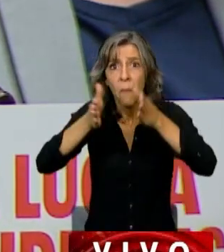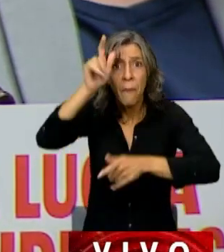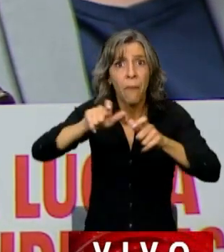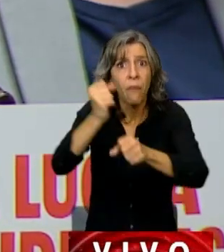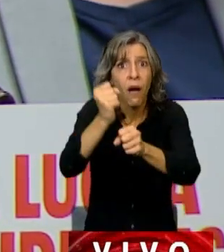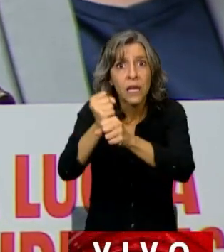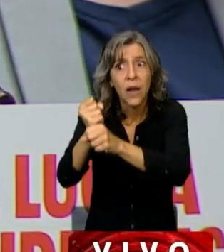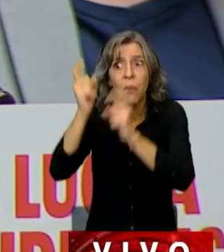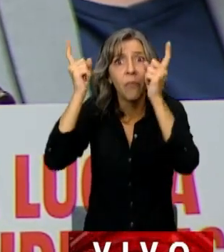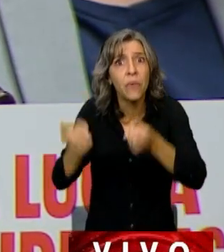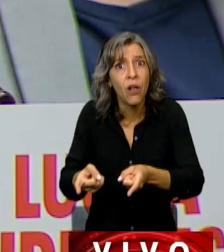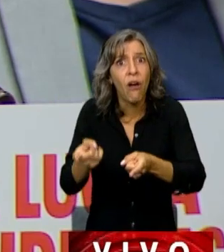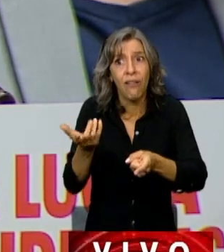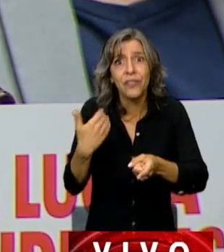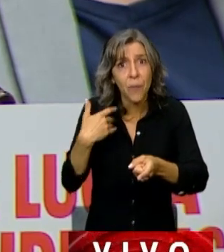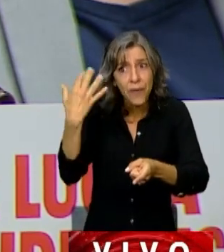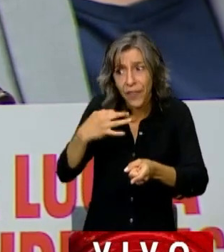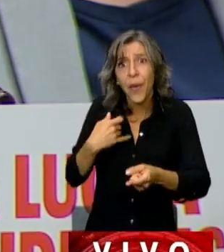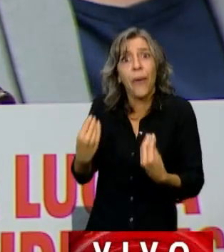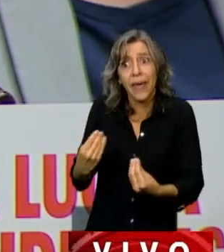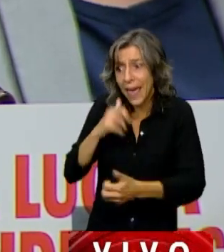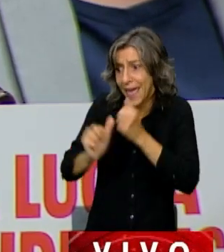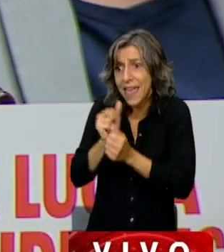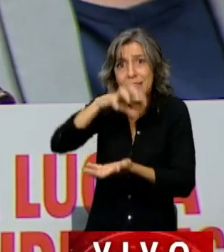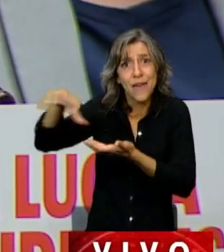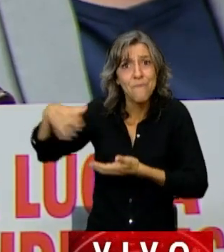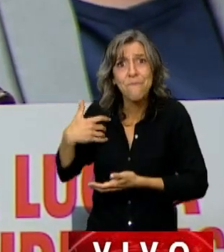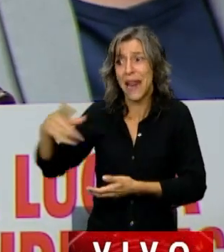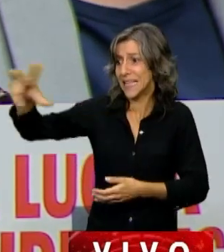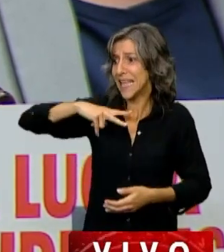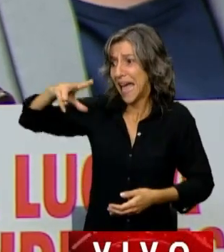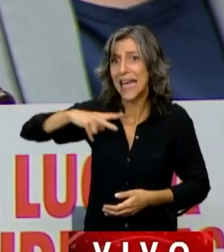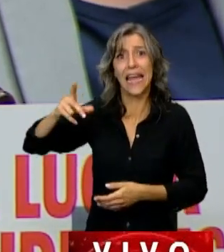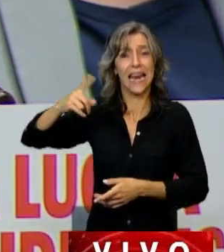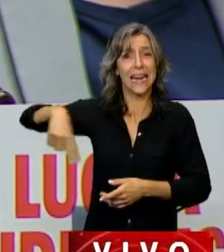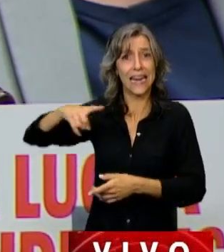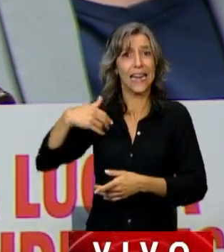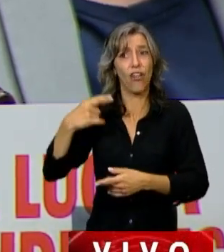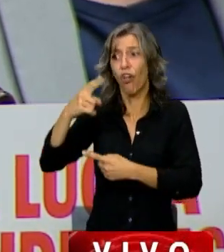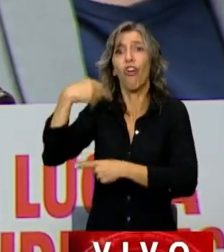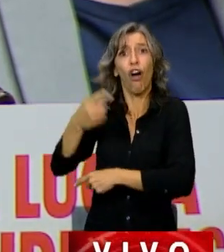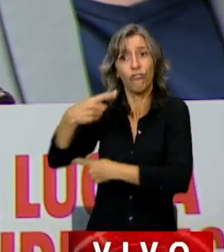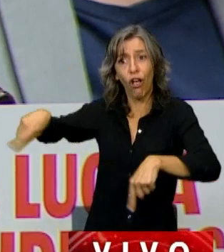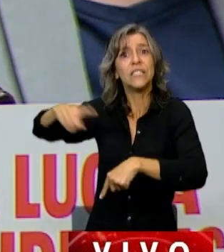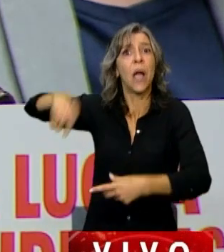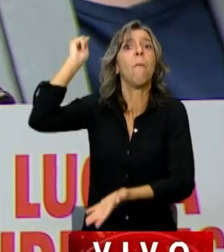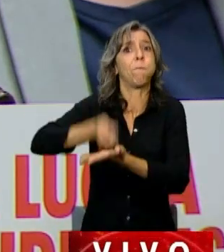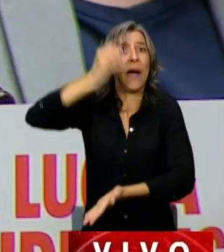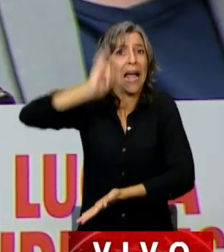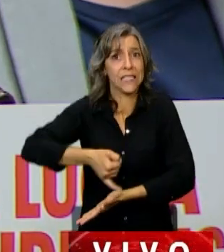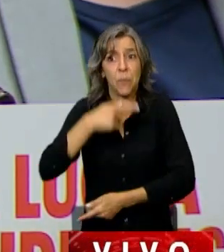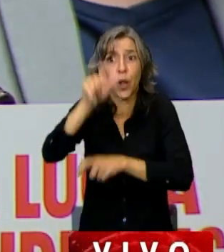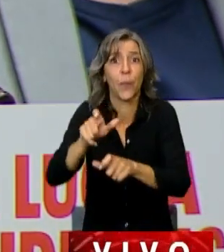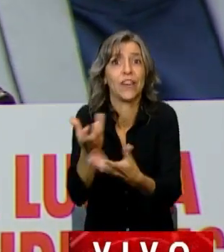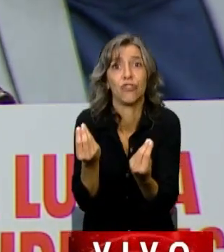impuestos progresivos a las grandes fortunas, a los capitalistas, a los bancos y no a un trabajador que llega a una determinada suma porque